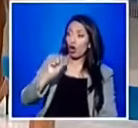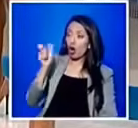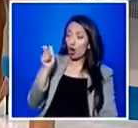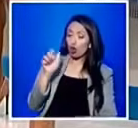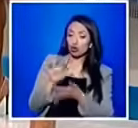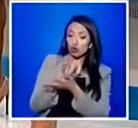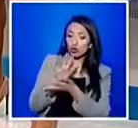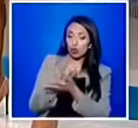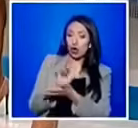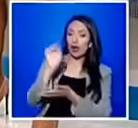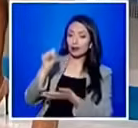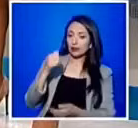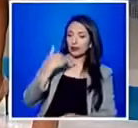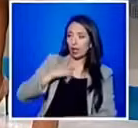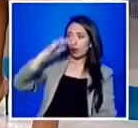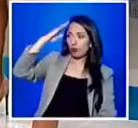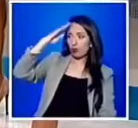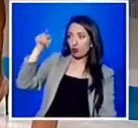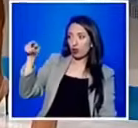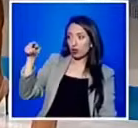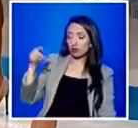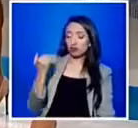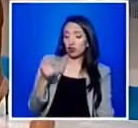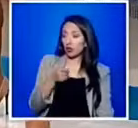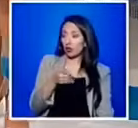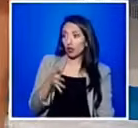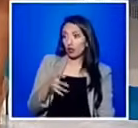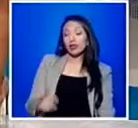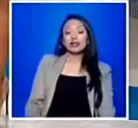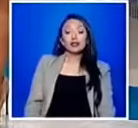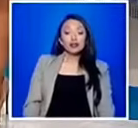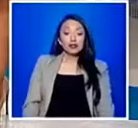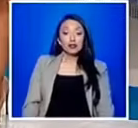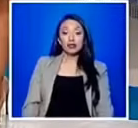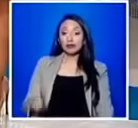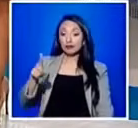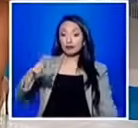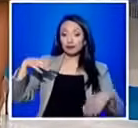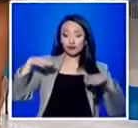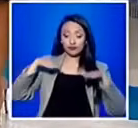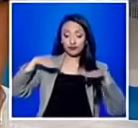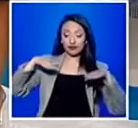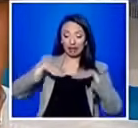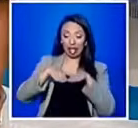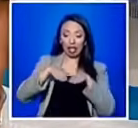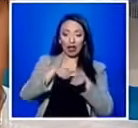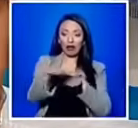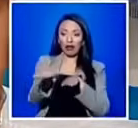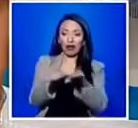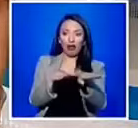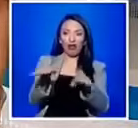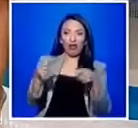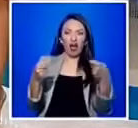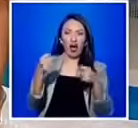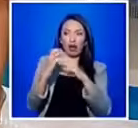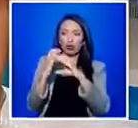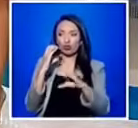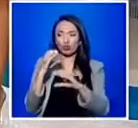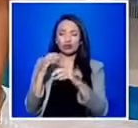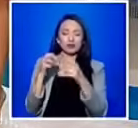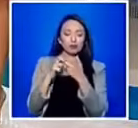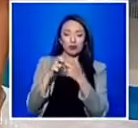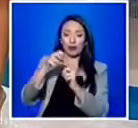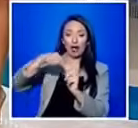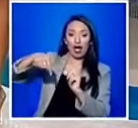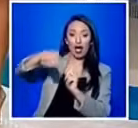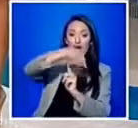estos controles. Sí. También el tema de los agentes metropolitanos de tránsito, tú ves que se forman largas filas de vehículos. Eso es preocupante, en los alrededores. Sí.